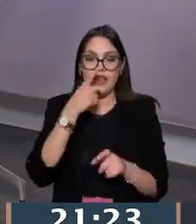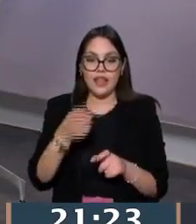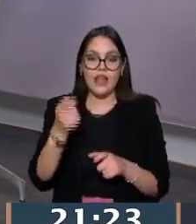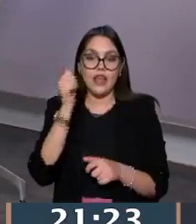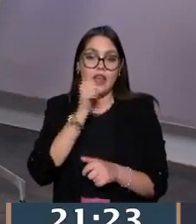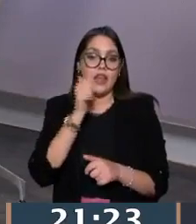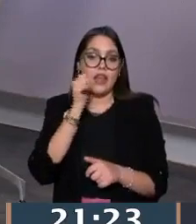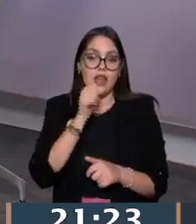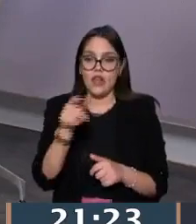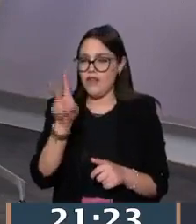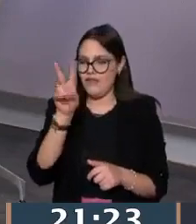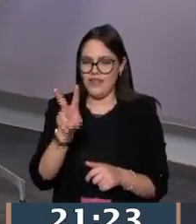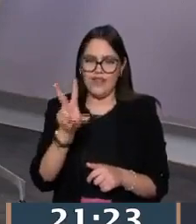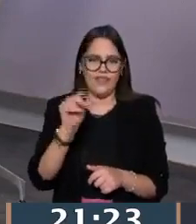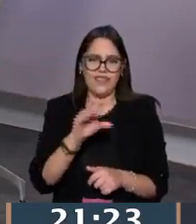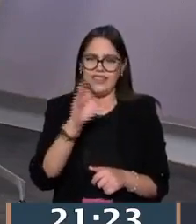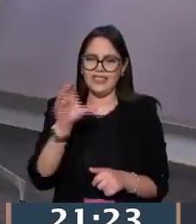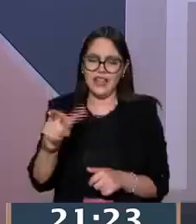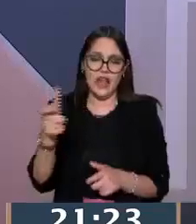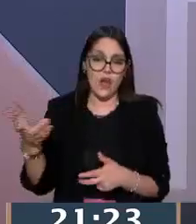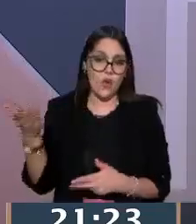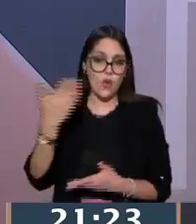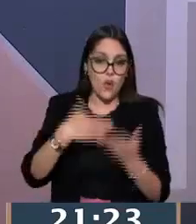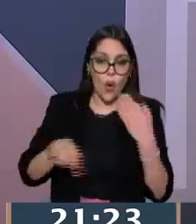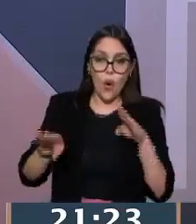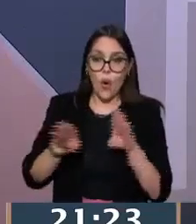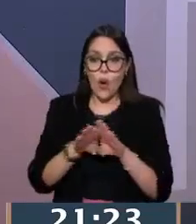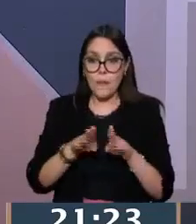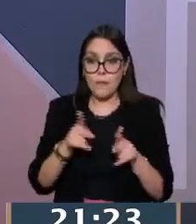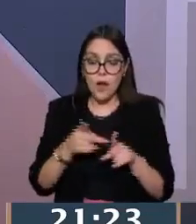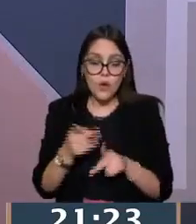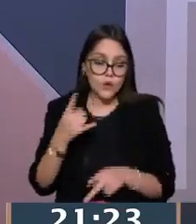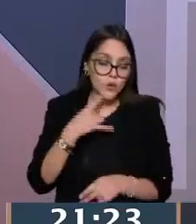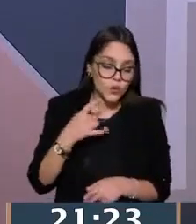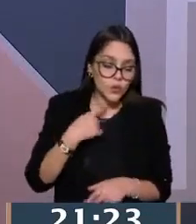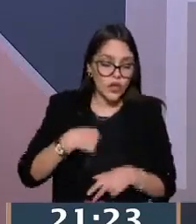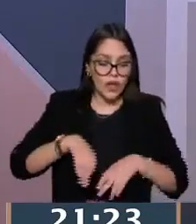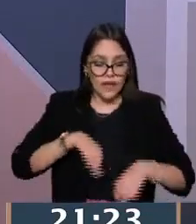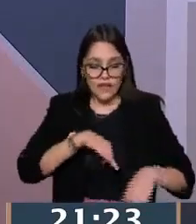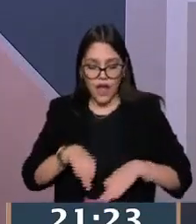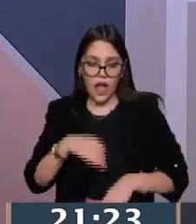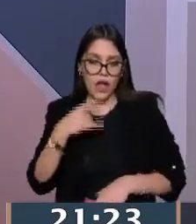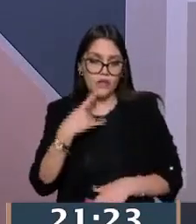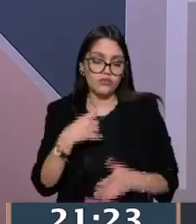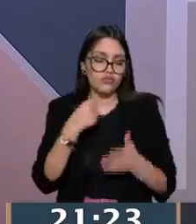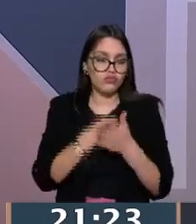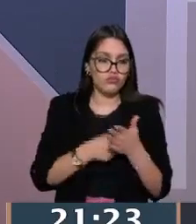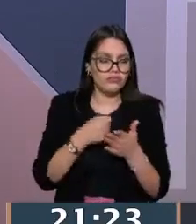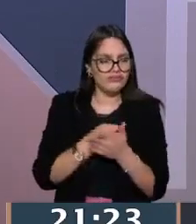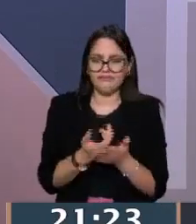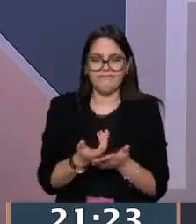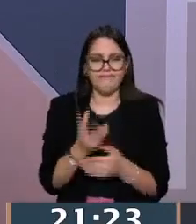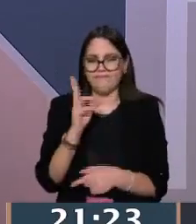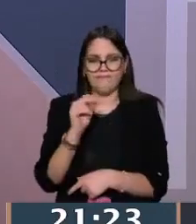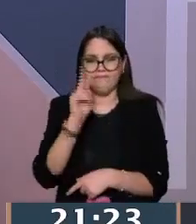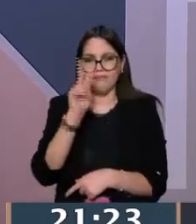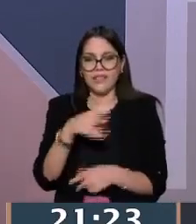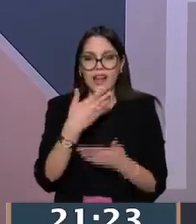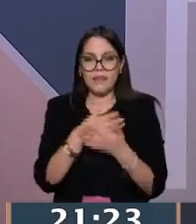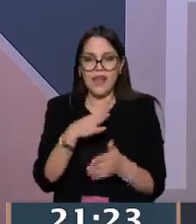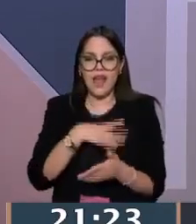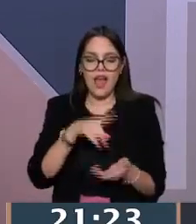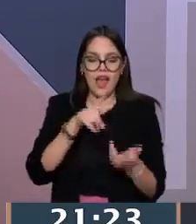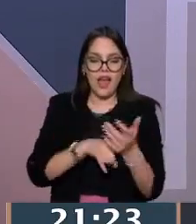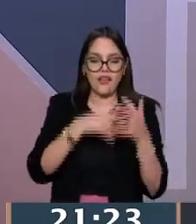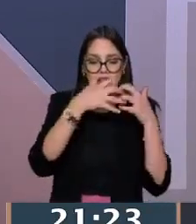mantra, porque no es cierto que logró su éxito a partir de una cuestión con esto, ¿no? Que es el echeleganismo personal, sino que hay toda una estructura